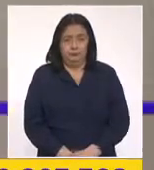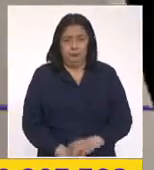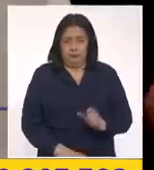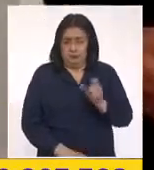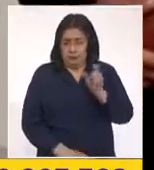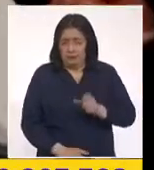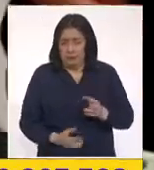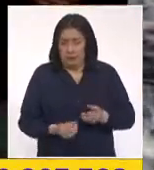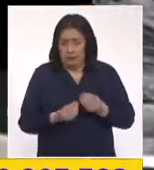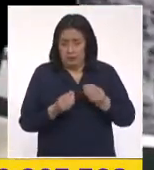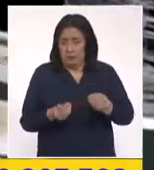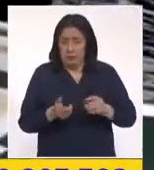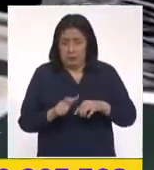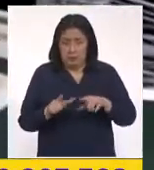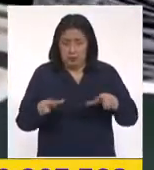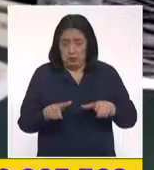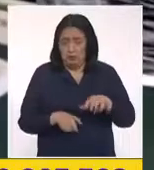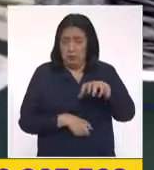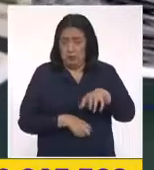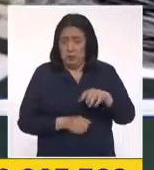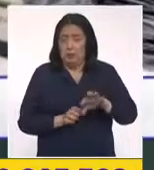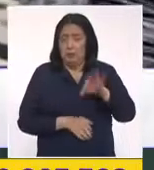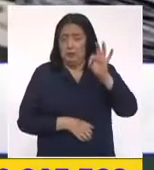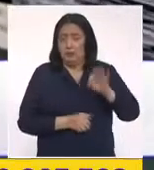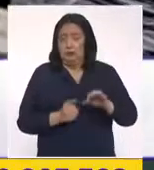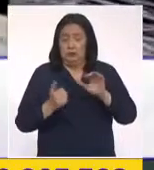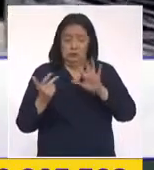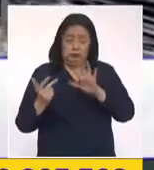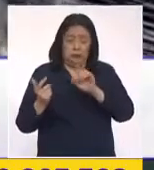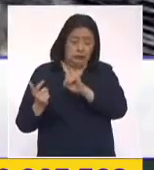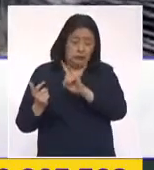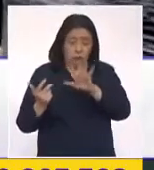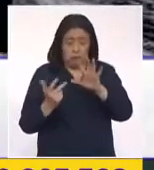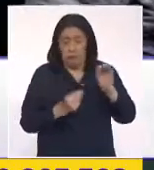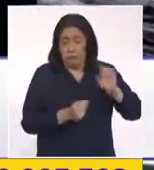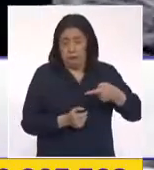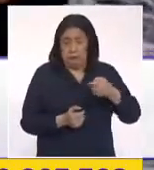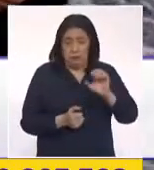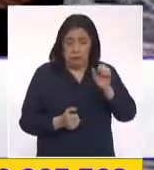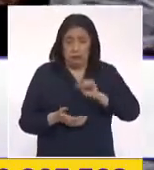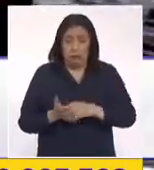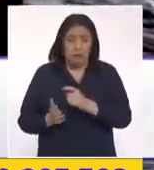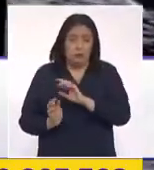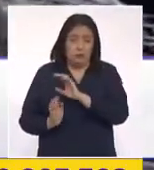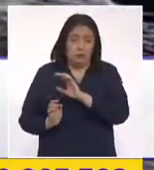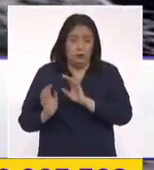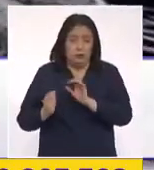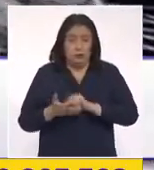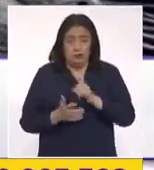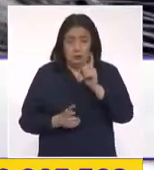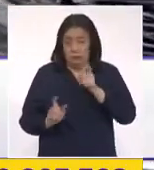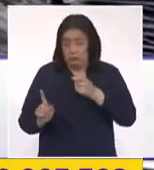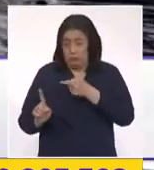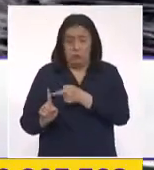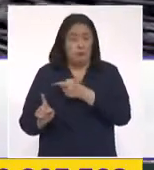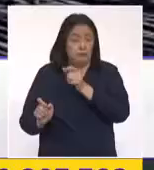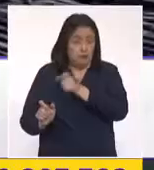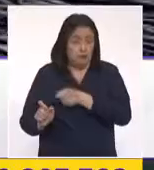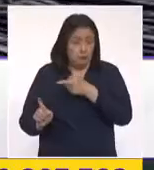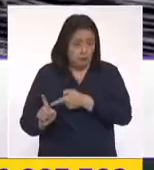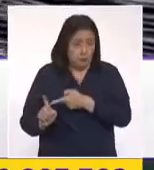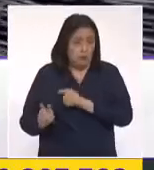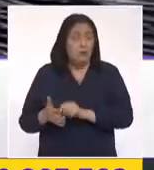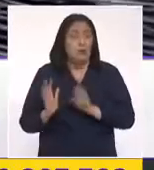su local, se le han encontrado $180,000 entre soles y dólares a uno de los que participa directamente en el